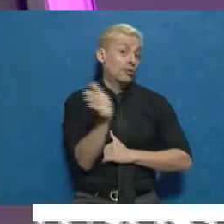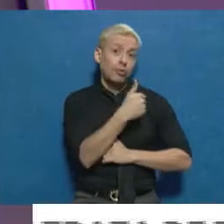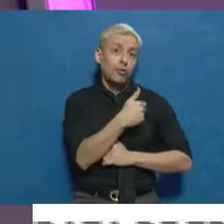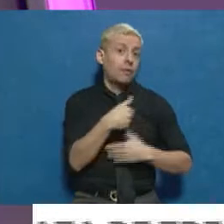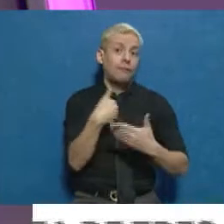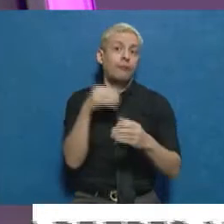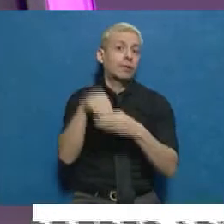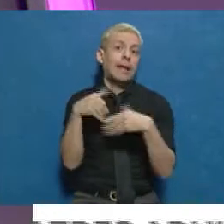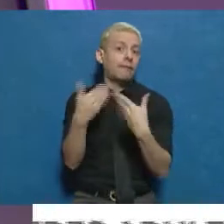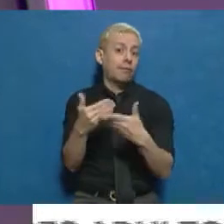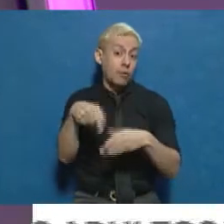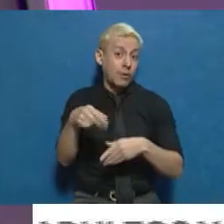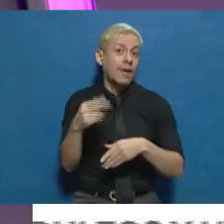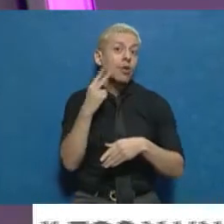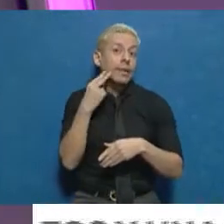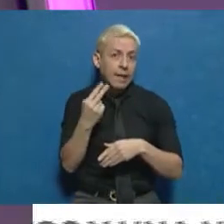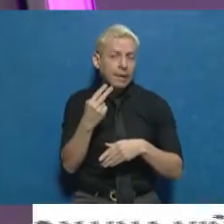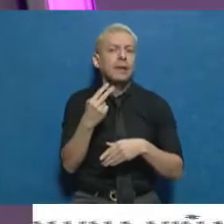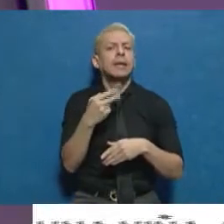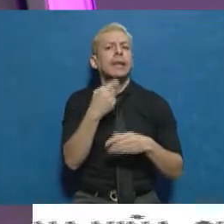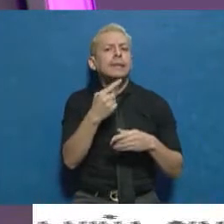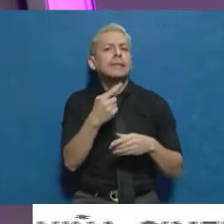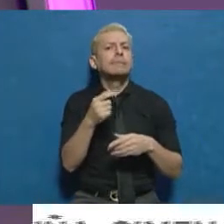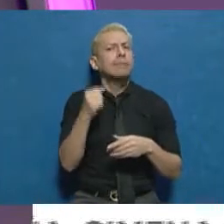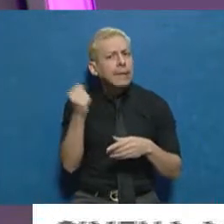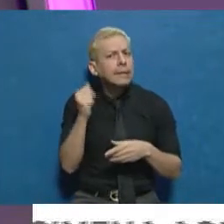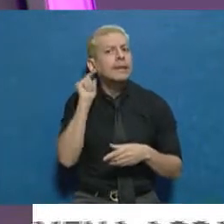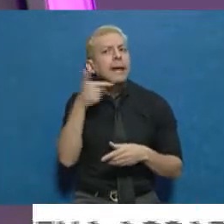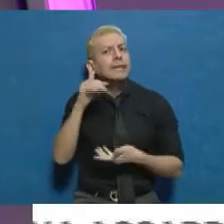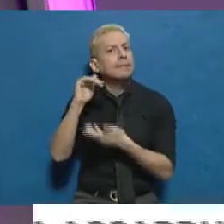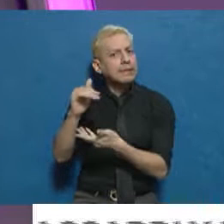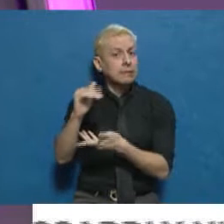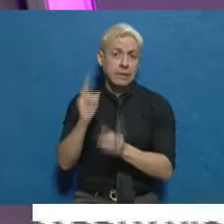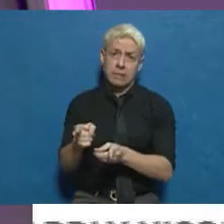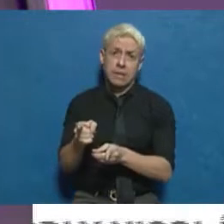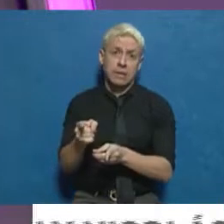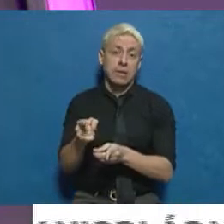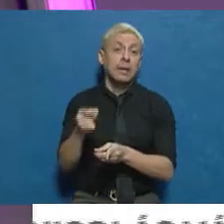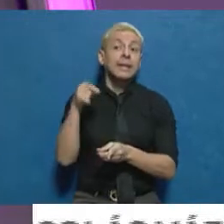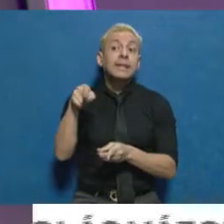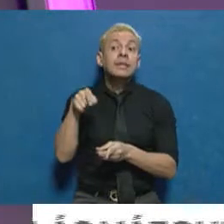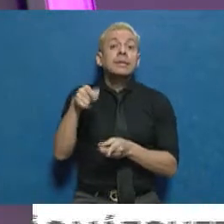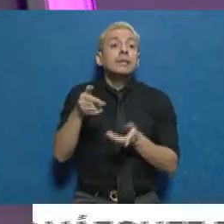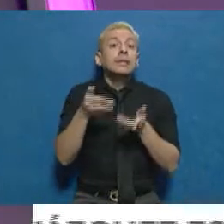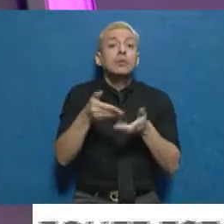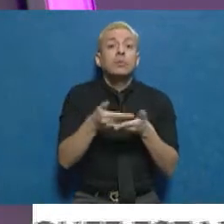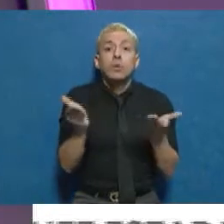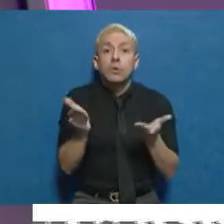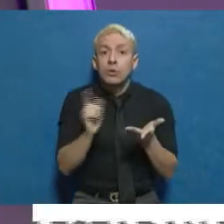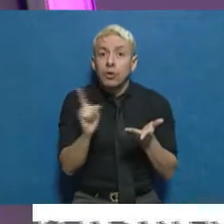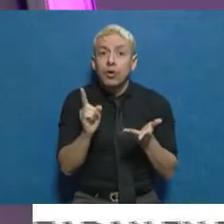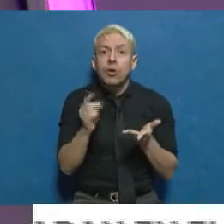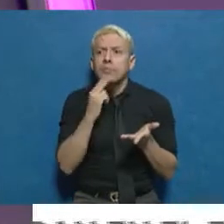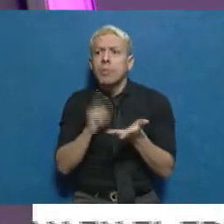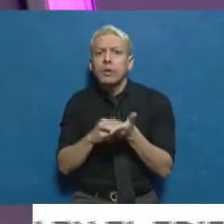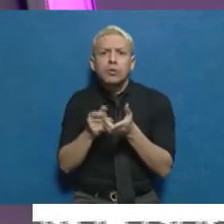a partir de las 2 de la tarde, plantea esto del gas envasado, que también se tiene que discutir porque hoy no es servicio público y no tiene tarifa regulada, sino